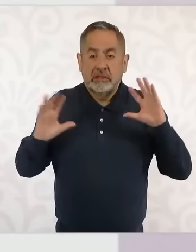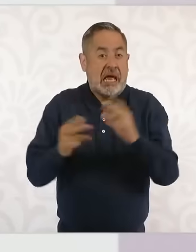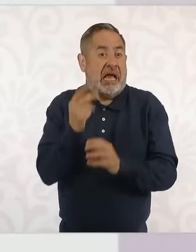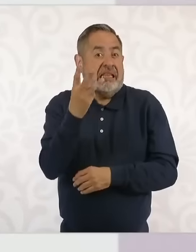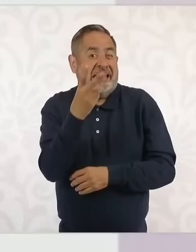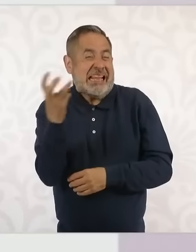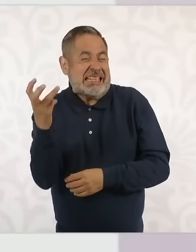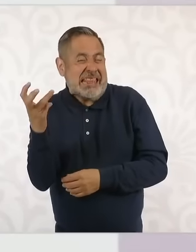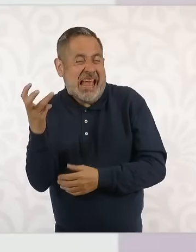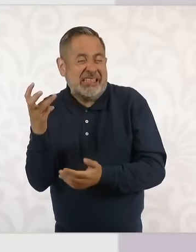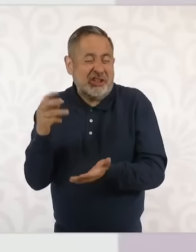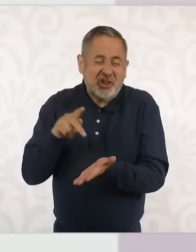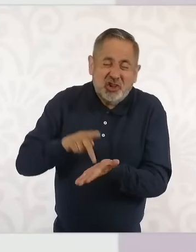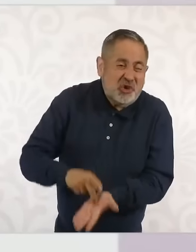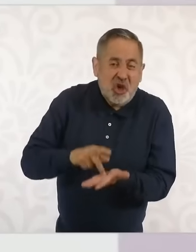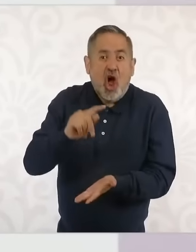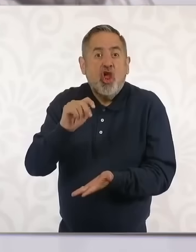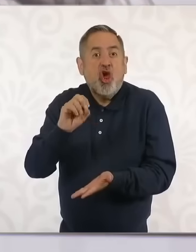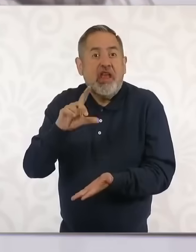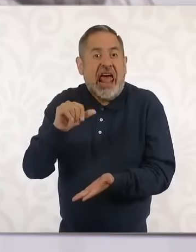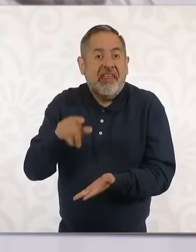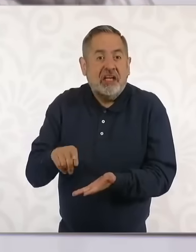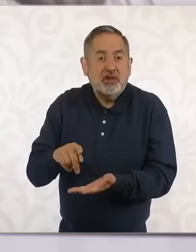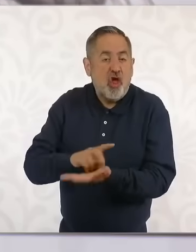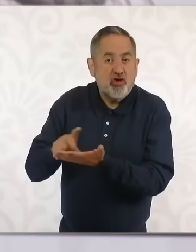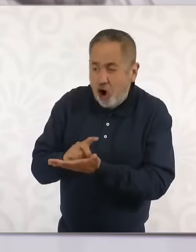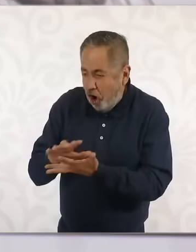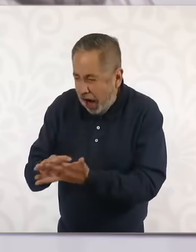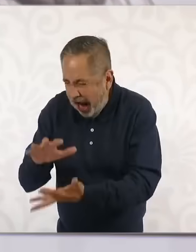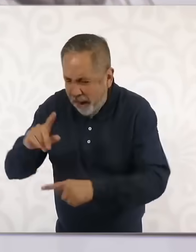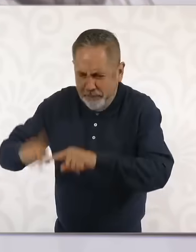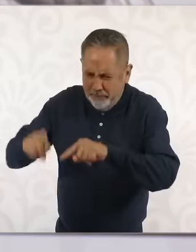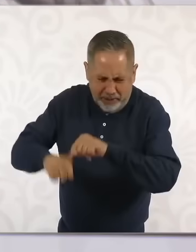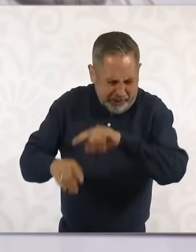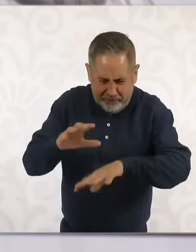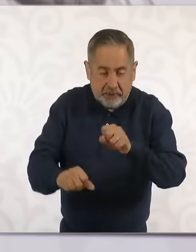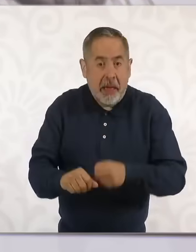drogas incautadas, más de 1,000 laboratorios